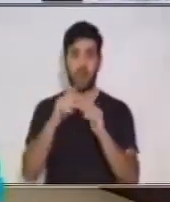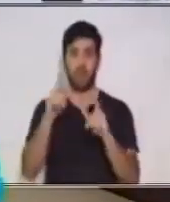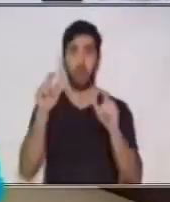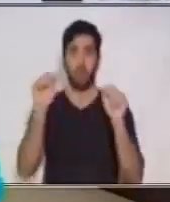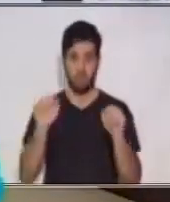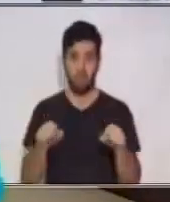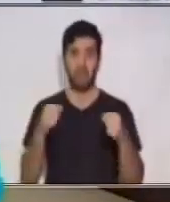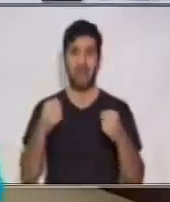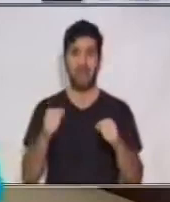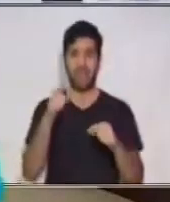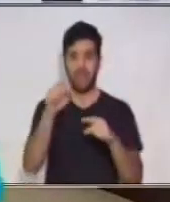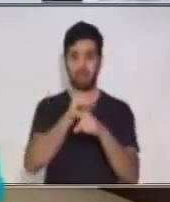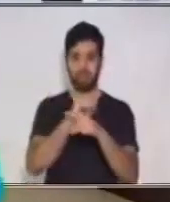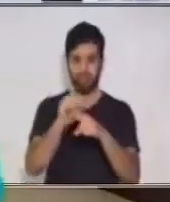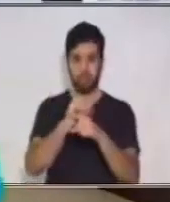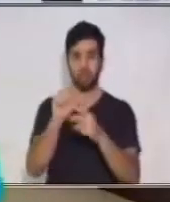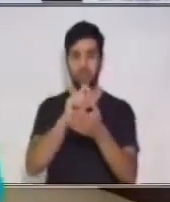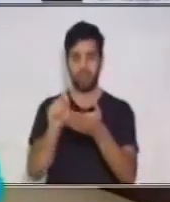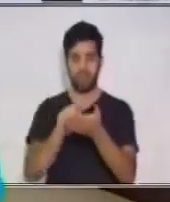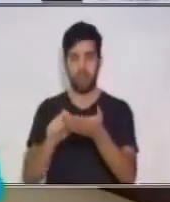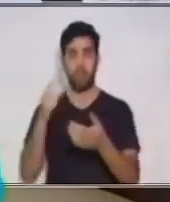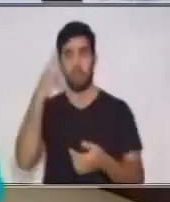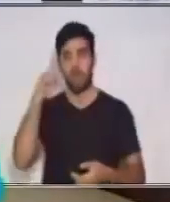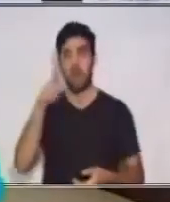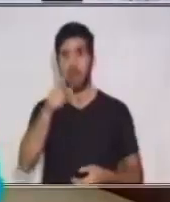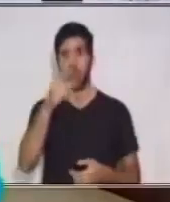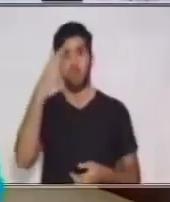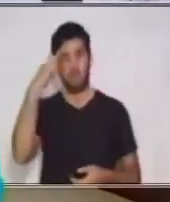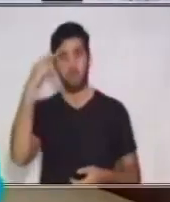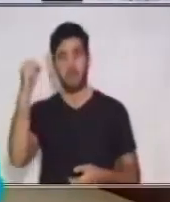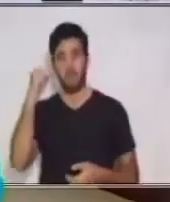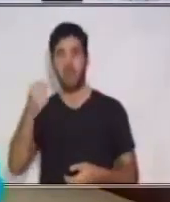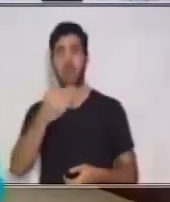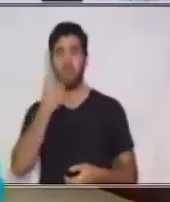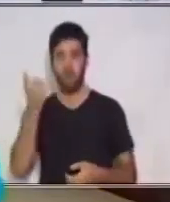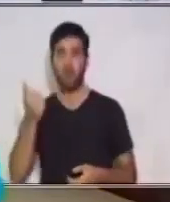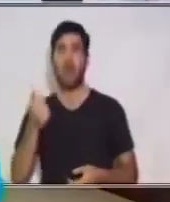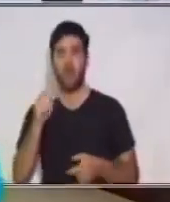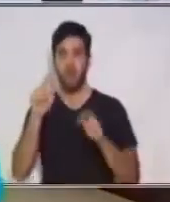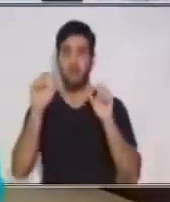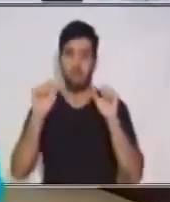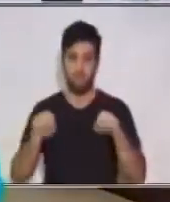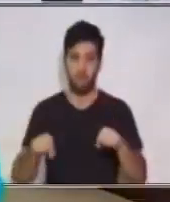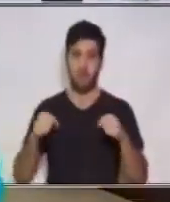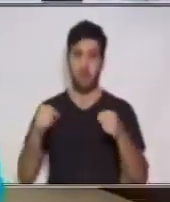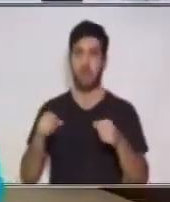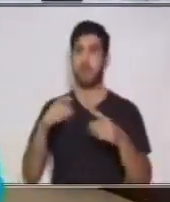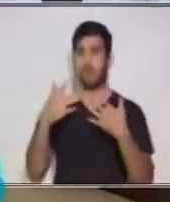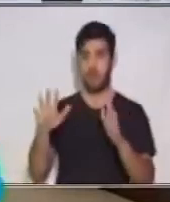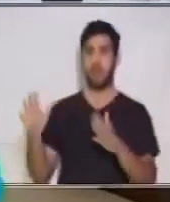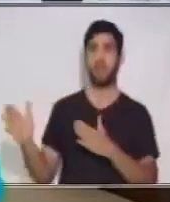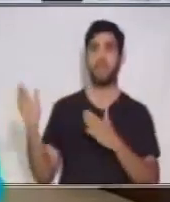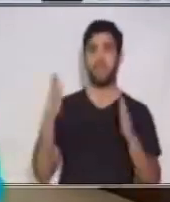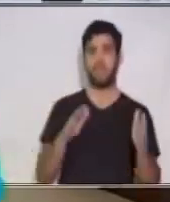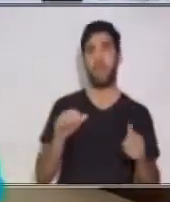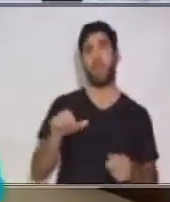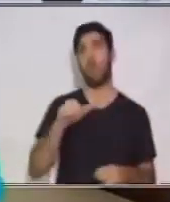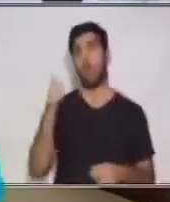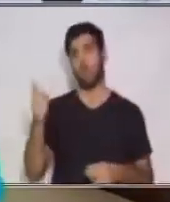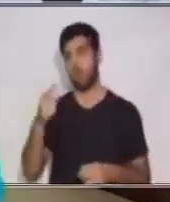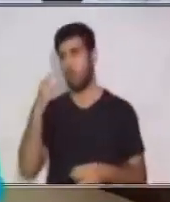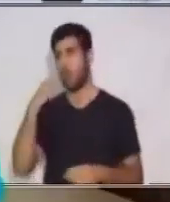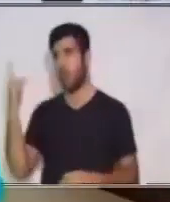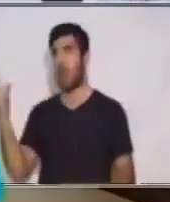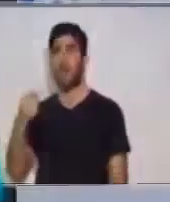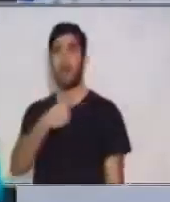ejercicios mentales para que usted pueda tener la memorización, sería excelente. Entonces, ahora nos vamos a pasar al pronombre. Como